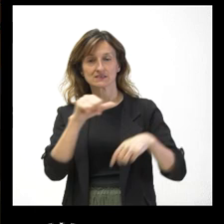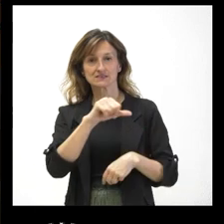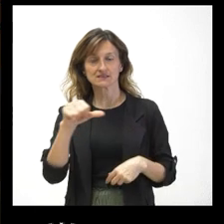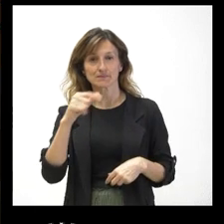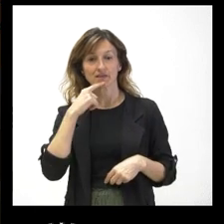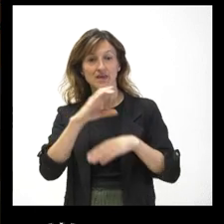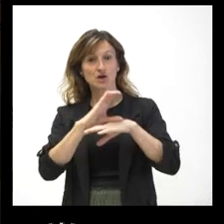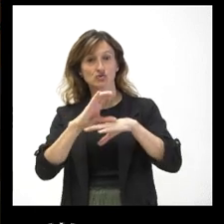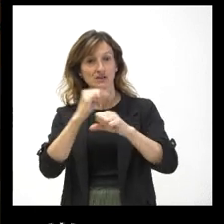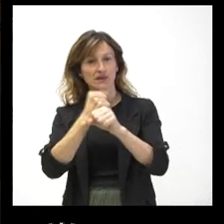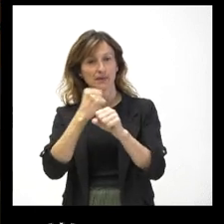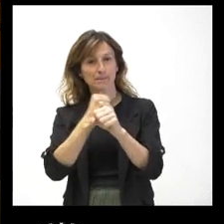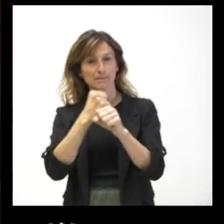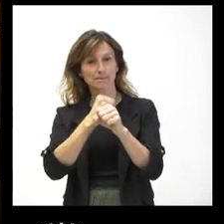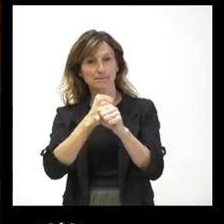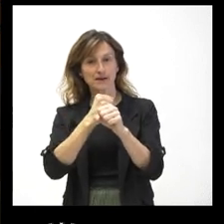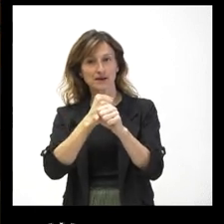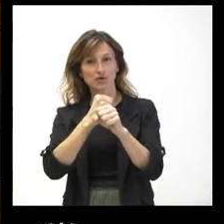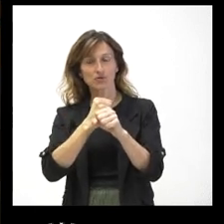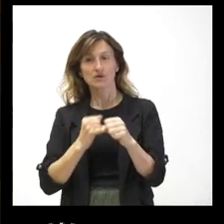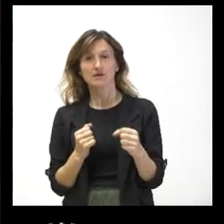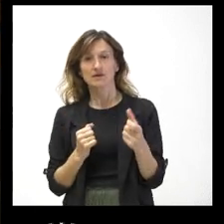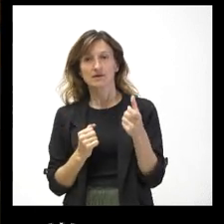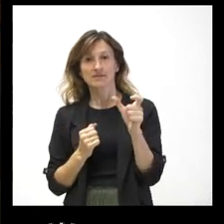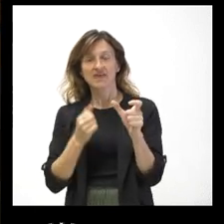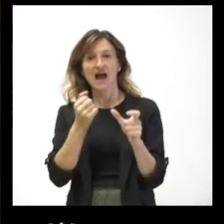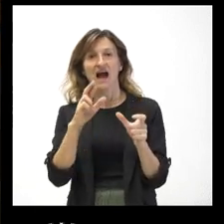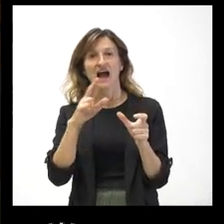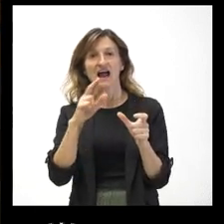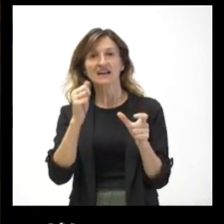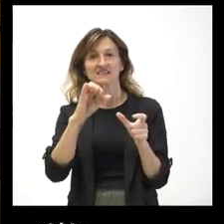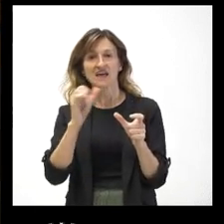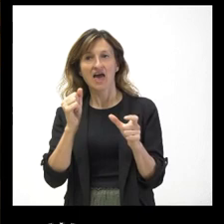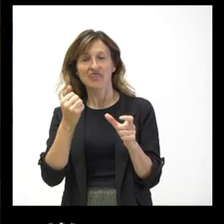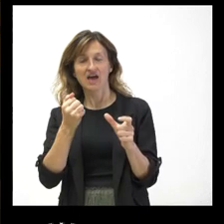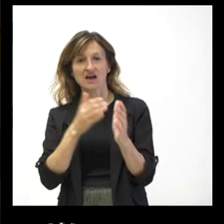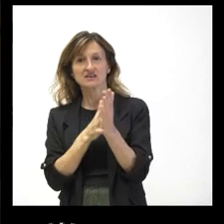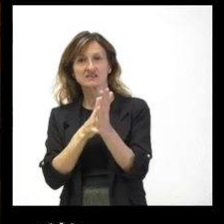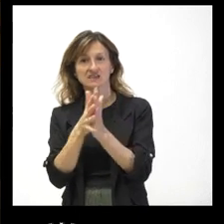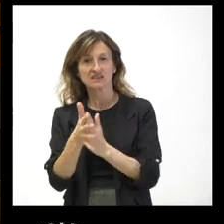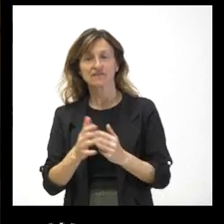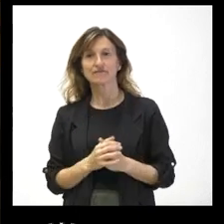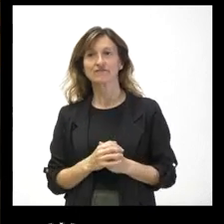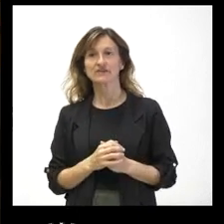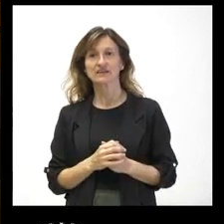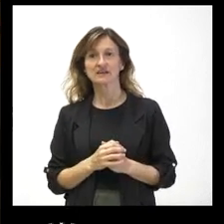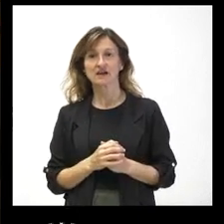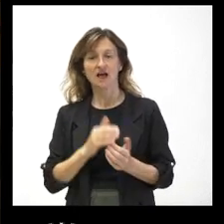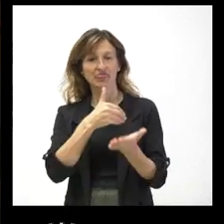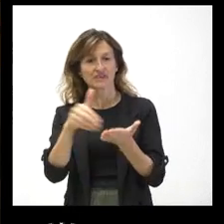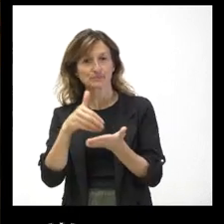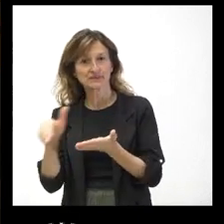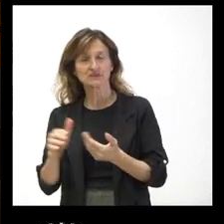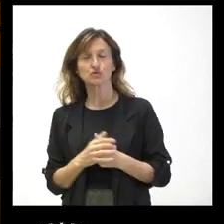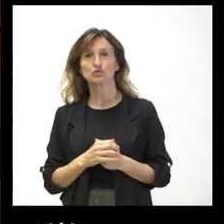la consejería de empleo ha quedado han utilizado Este término arrasada eh se refieren Pues a los a los despidos que ha habido